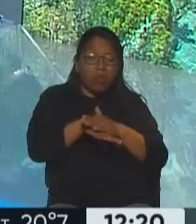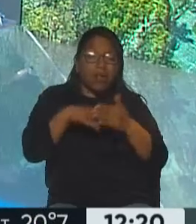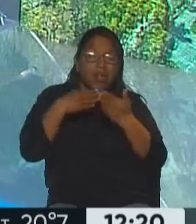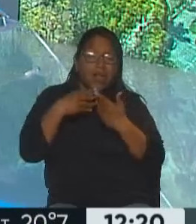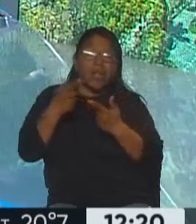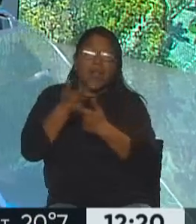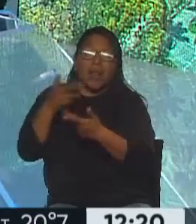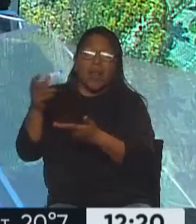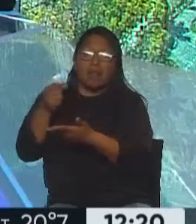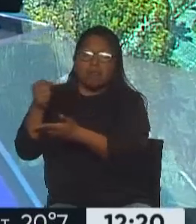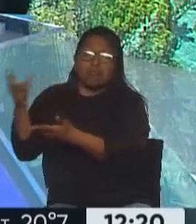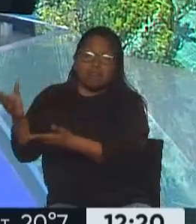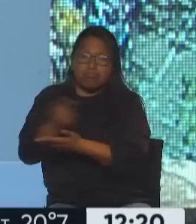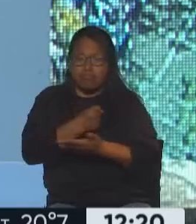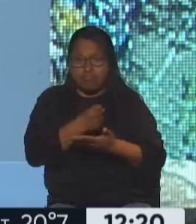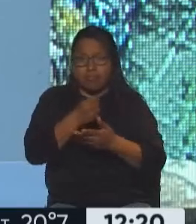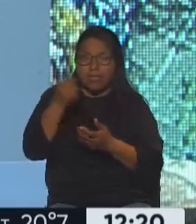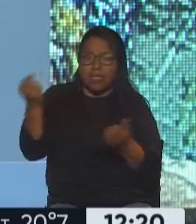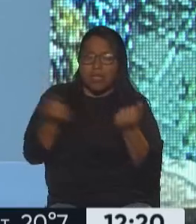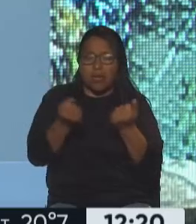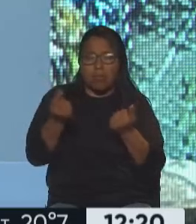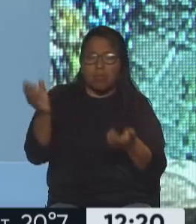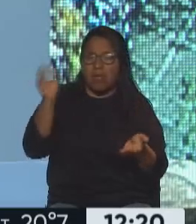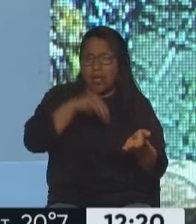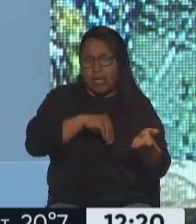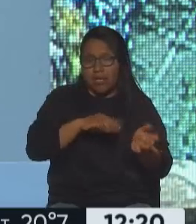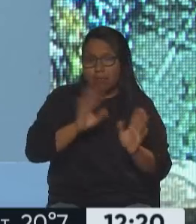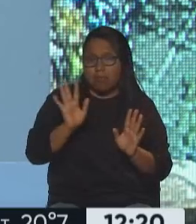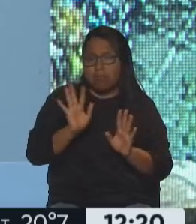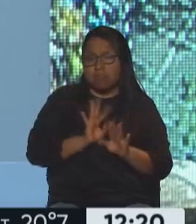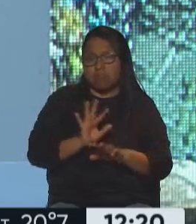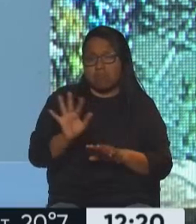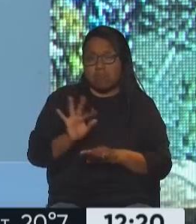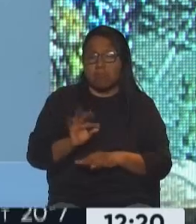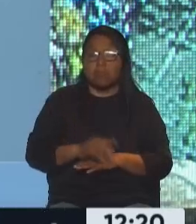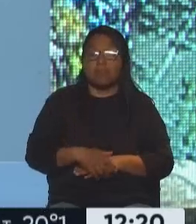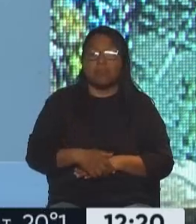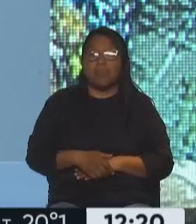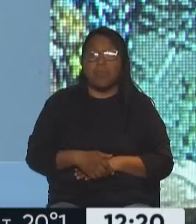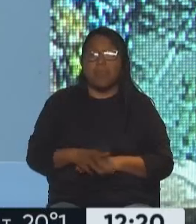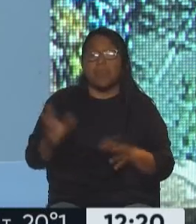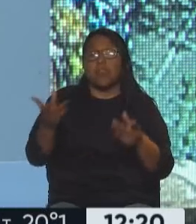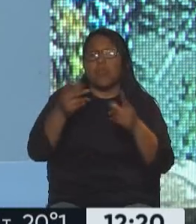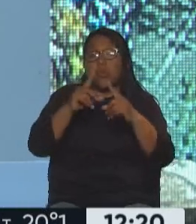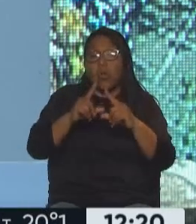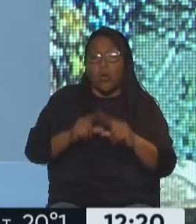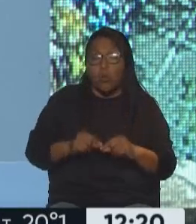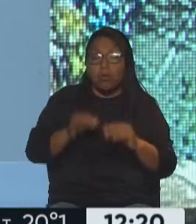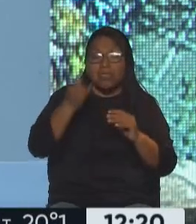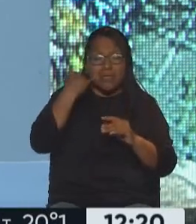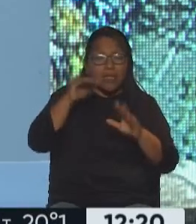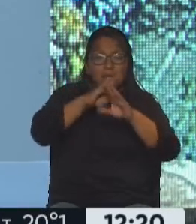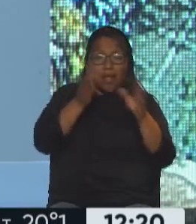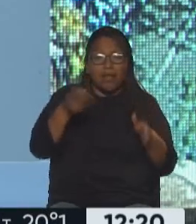lo energético. De transporte agrega un poquitito más, pero es una incidencia menor. Estos son los números que ya están en el Congreso,